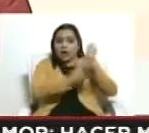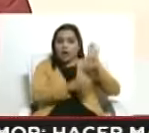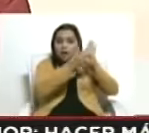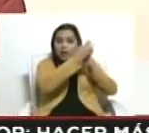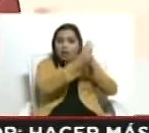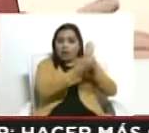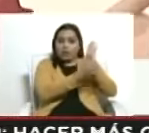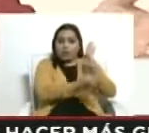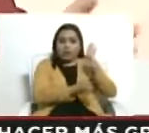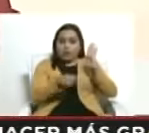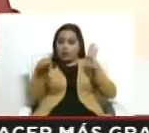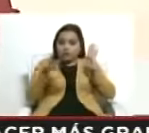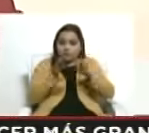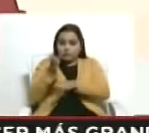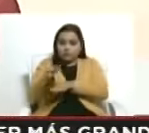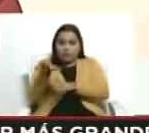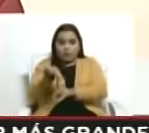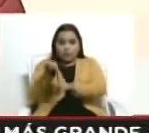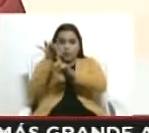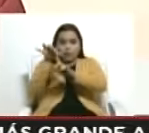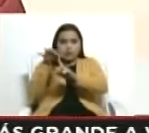puesto. Yo tengo fotos ahí